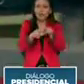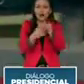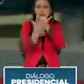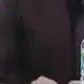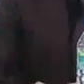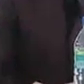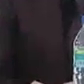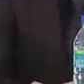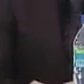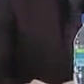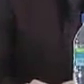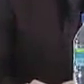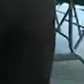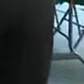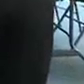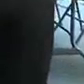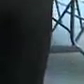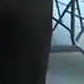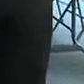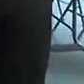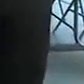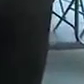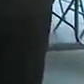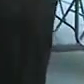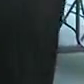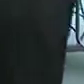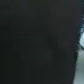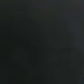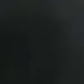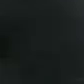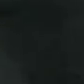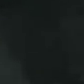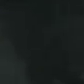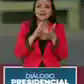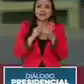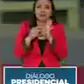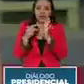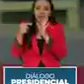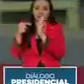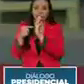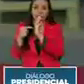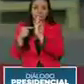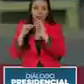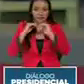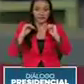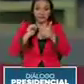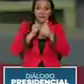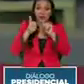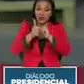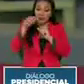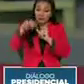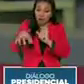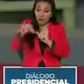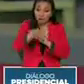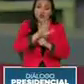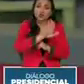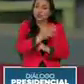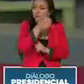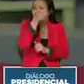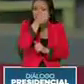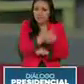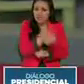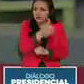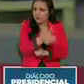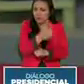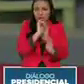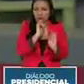real. En el marco económico, propone autonomía tributaria para las provincias. Que cada provincia maneje sus propios tributos, un IVA